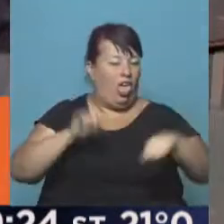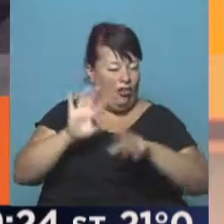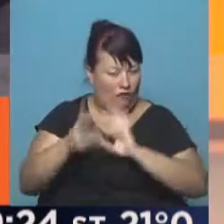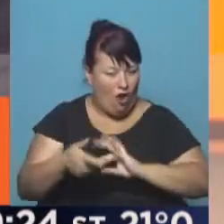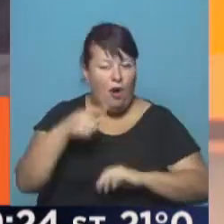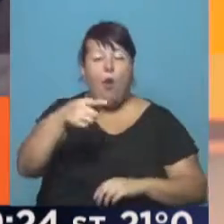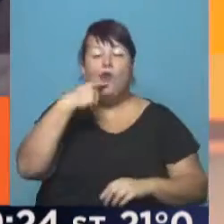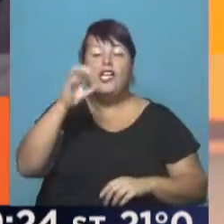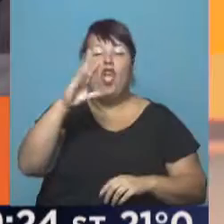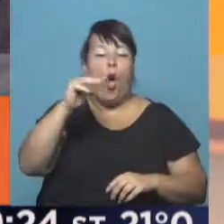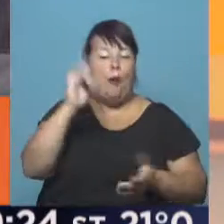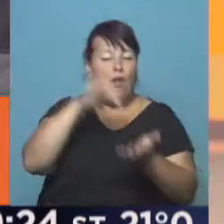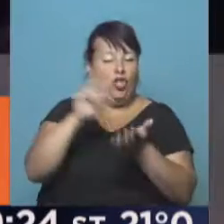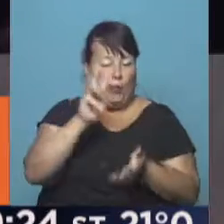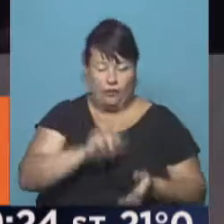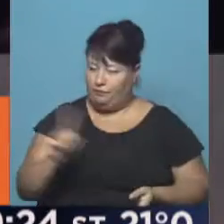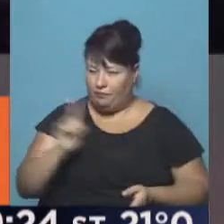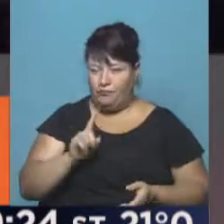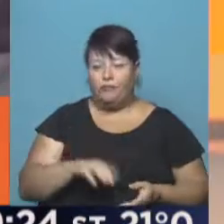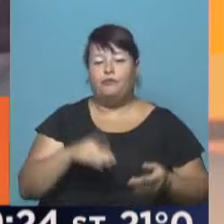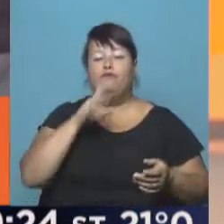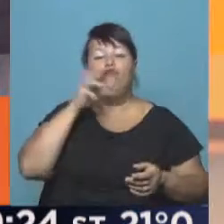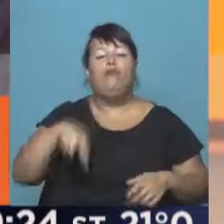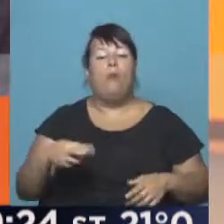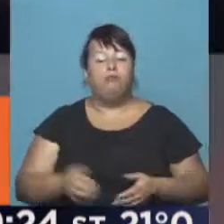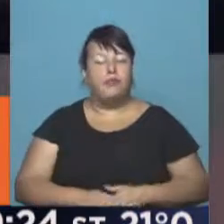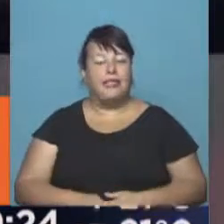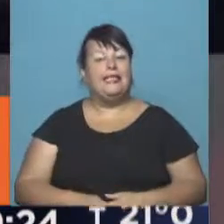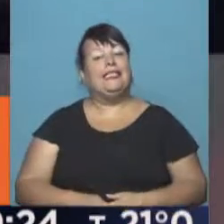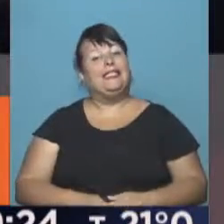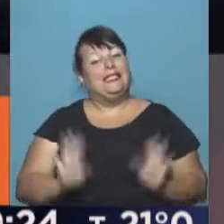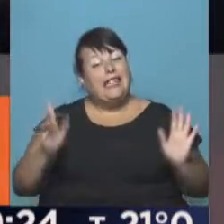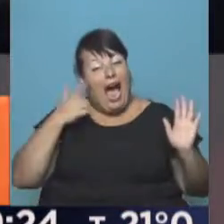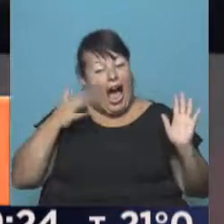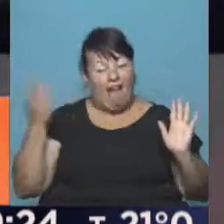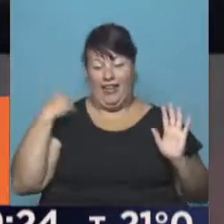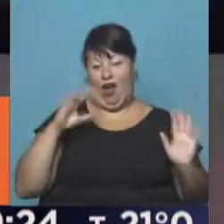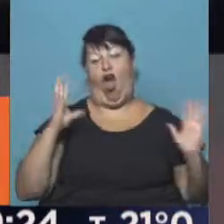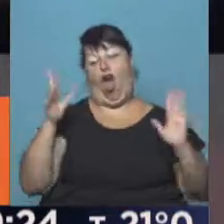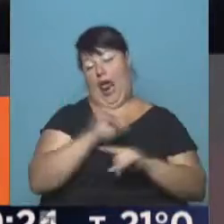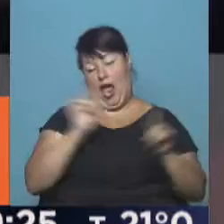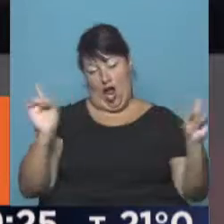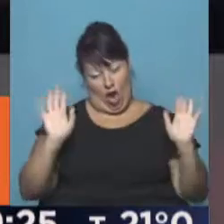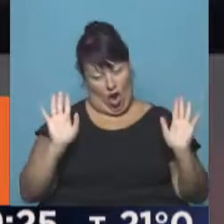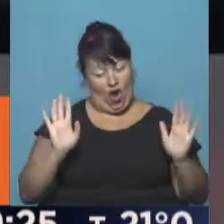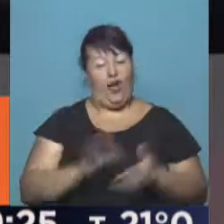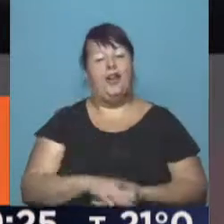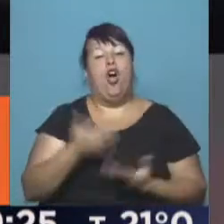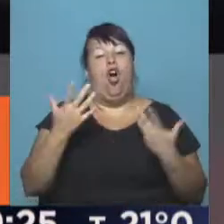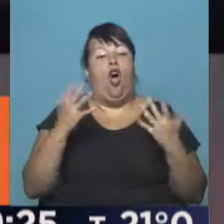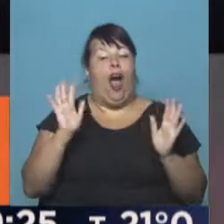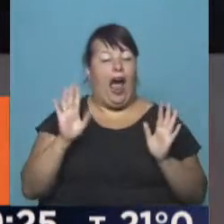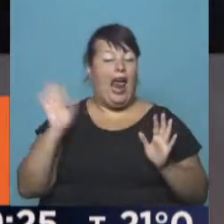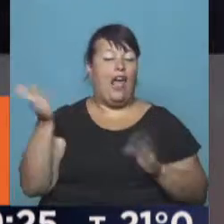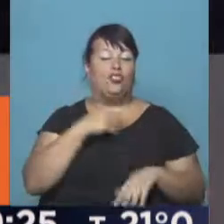Vos decías que Obama no se metió en Venezuela. No, no se metió. ¿Y Donald Trump? Estamos por ver, recién esperemos que no se meta, digamos, claro. Y esperemos que